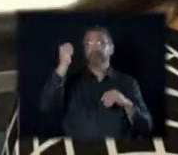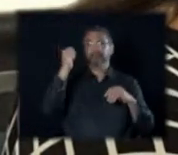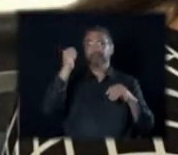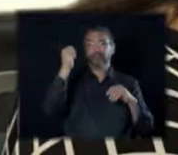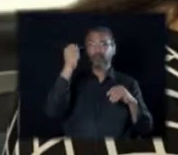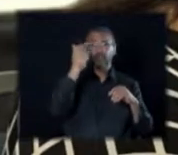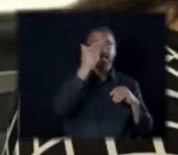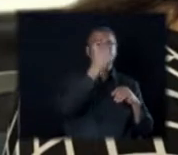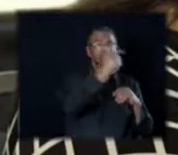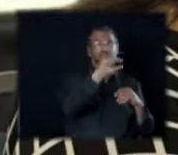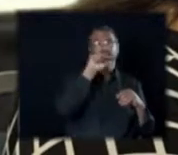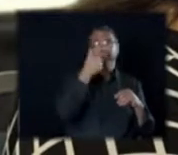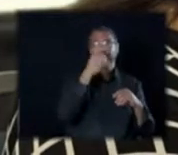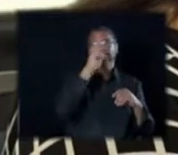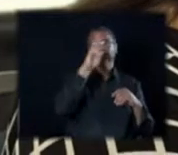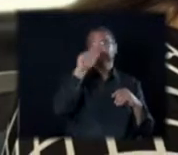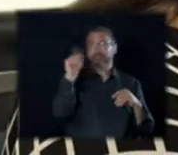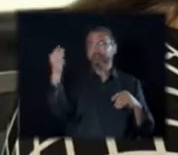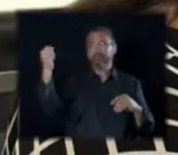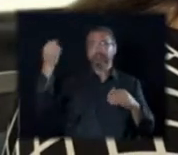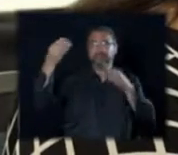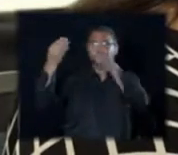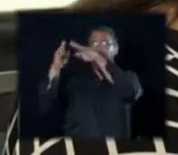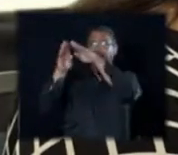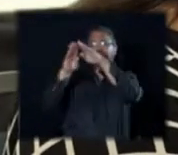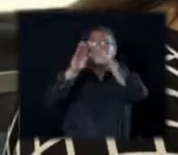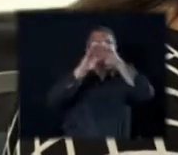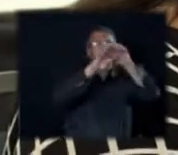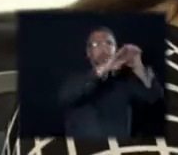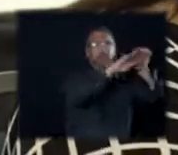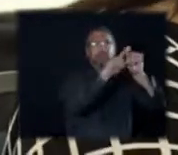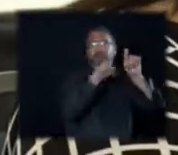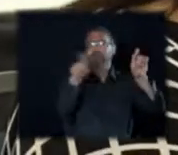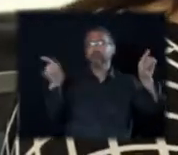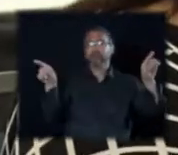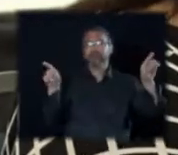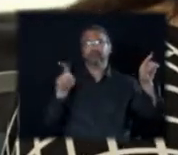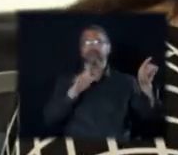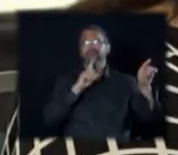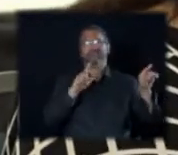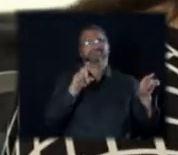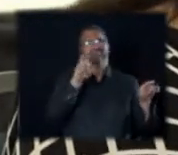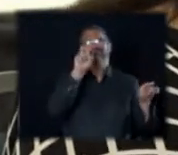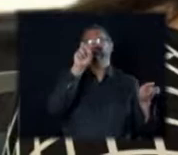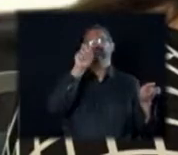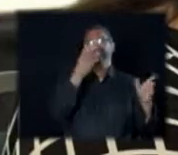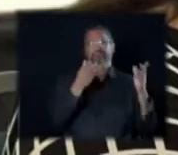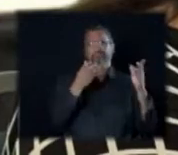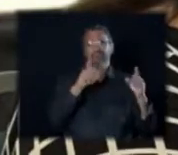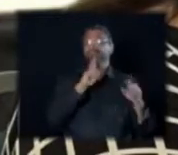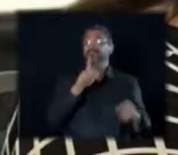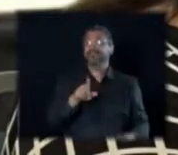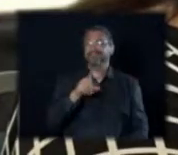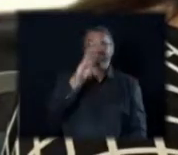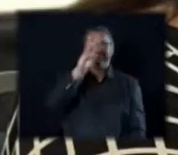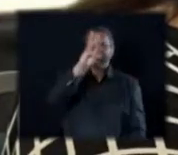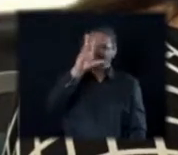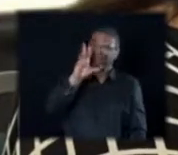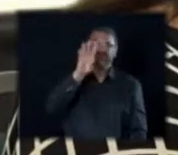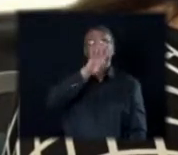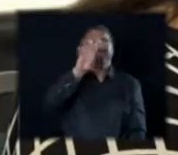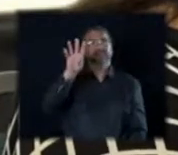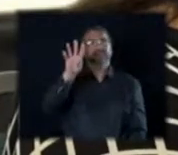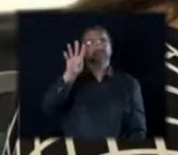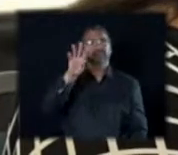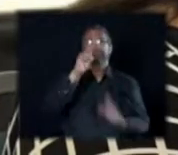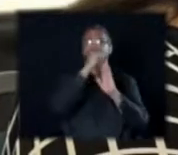todas las cuentas bancarias en el Banco de Fomento. Yo pensaba honestamente que teníamos 30 o 40 cuentas